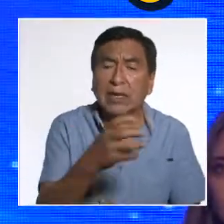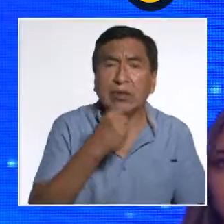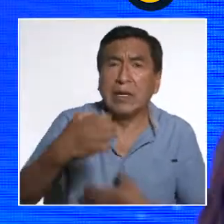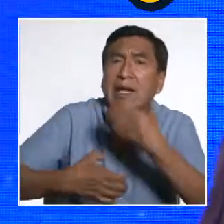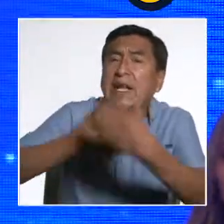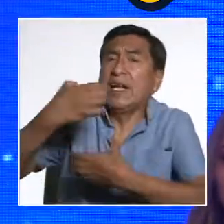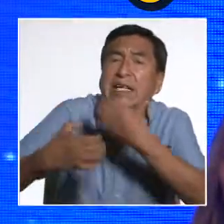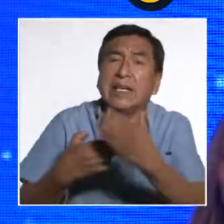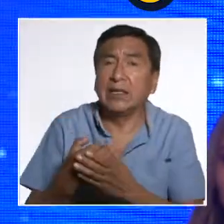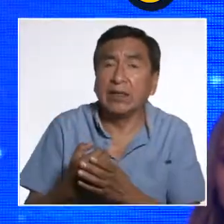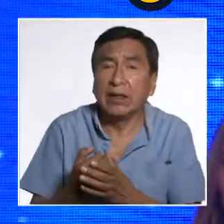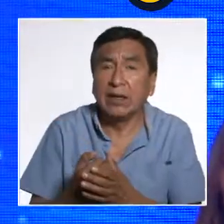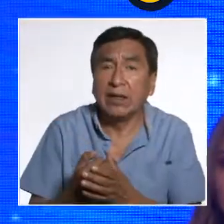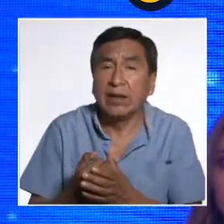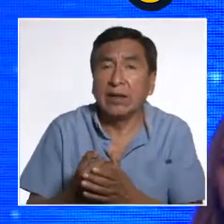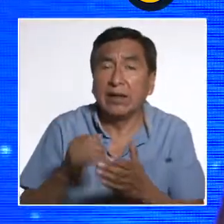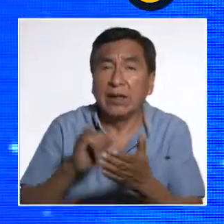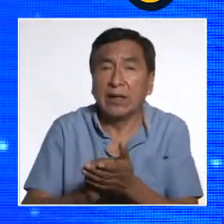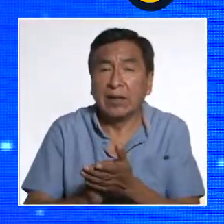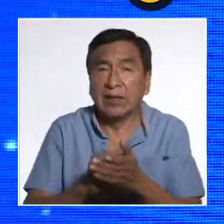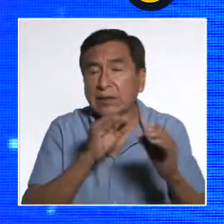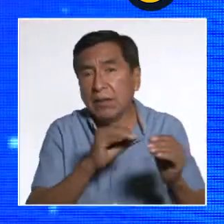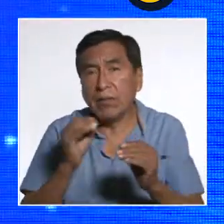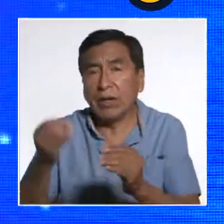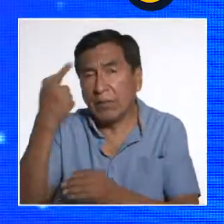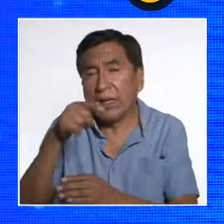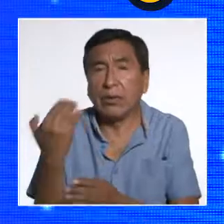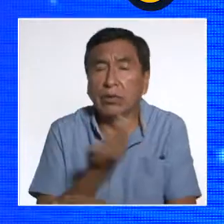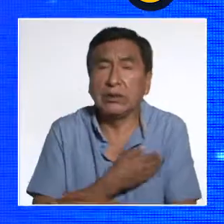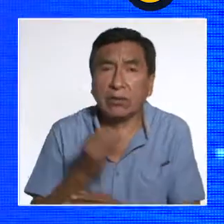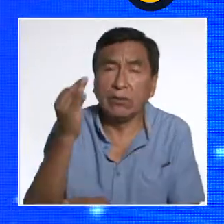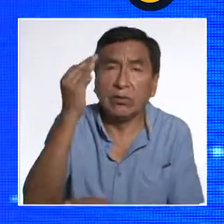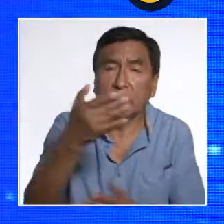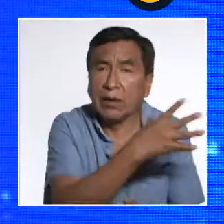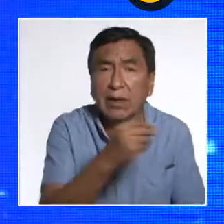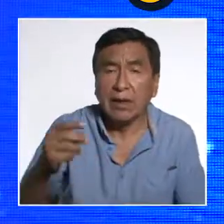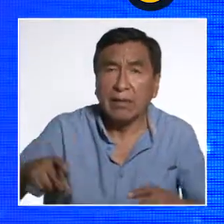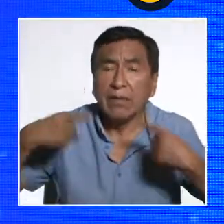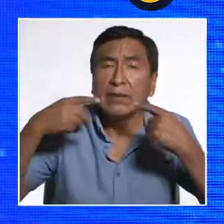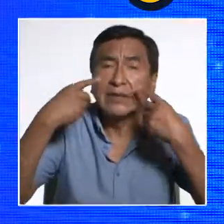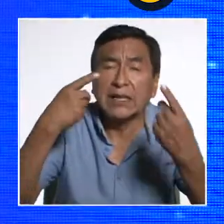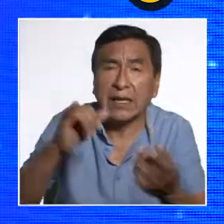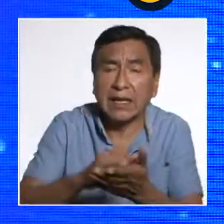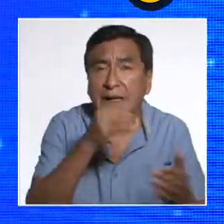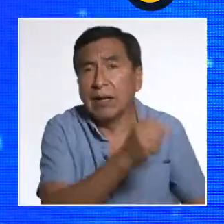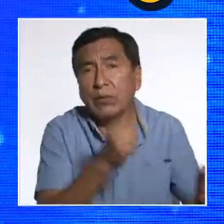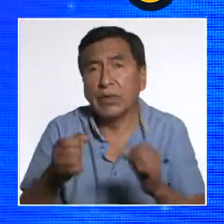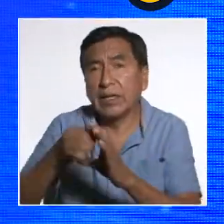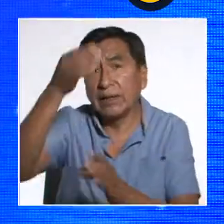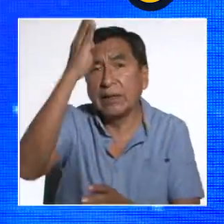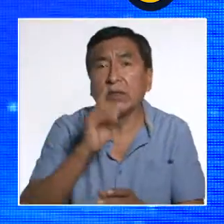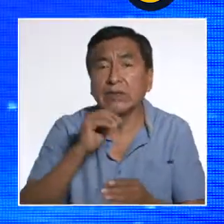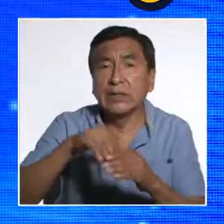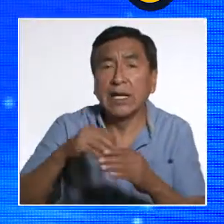grito desde nuestro estómago, desde nuestro vientre. Y vamos a declarar que el poder de Dios está en